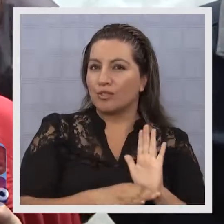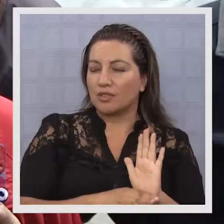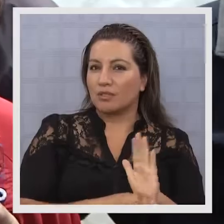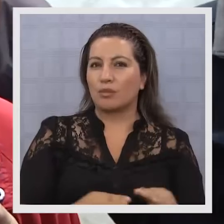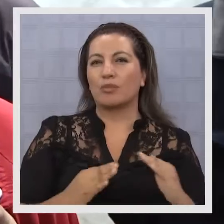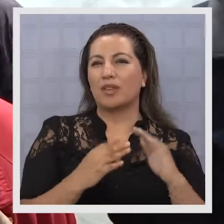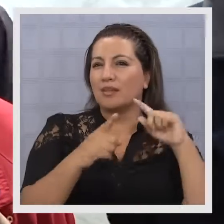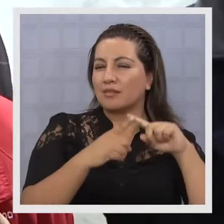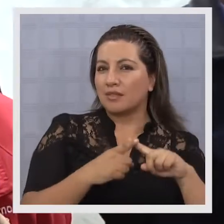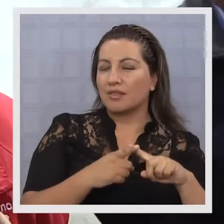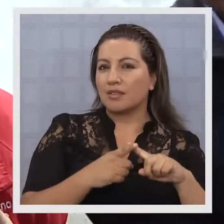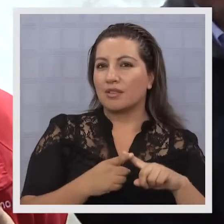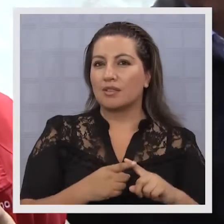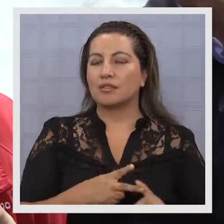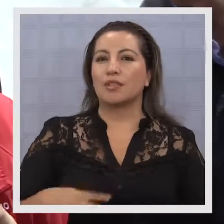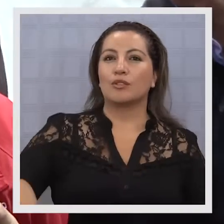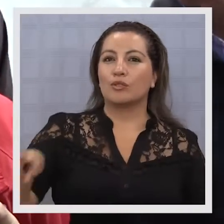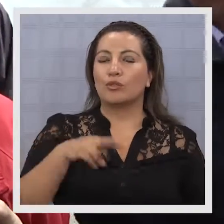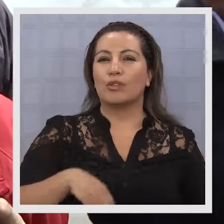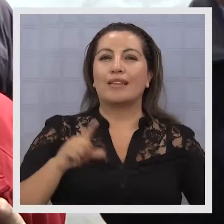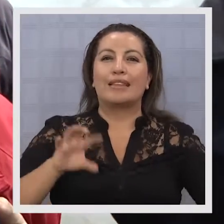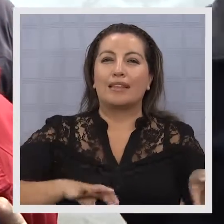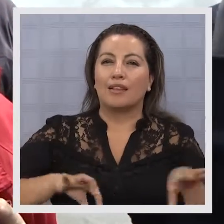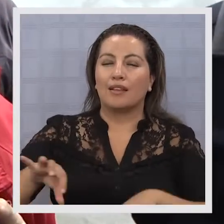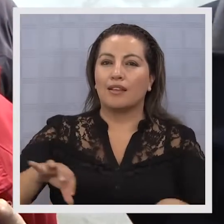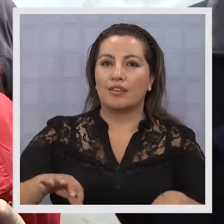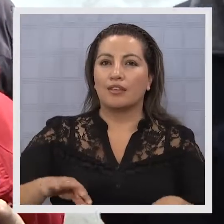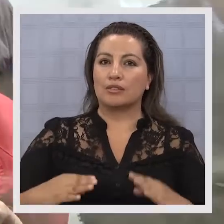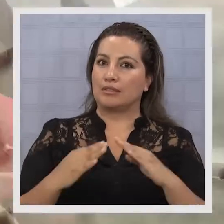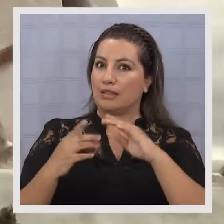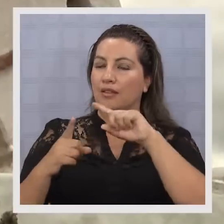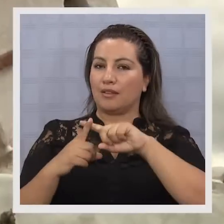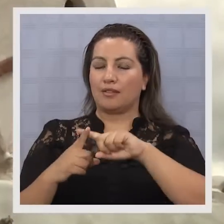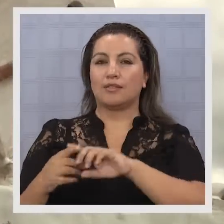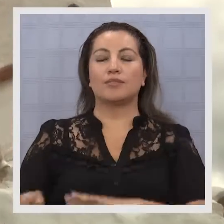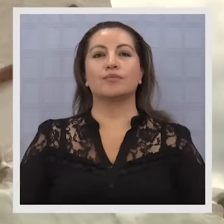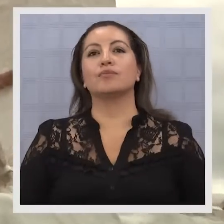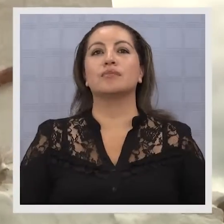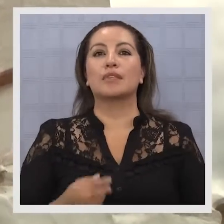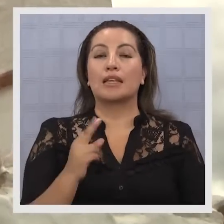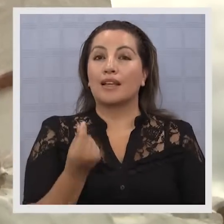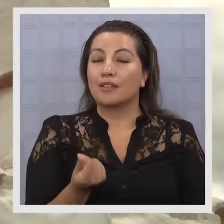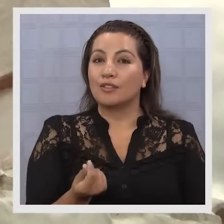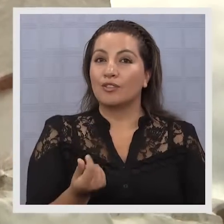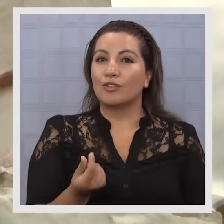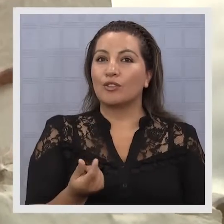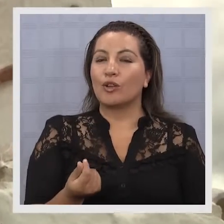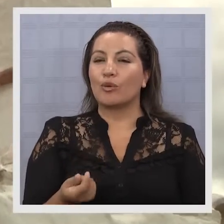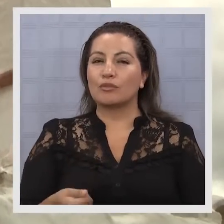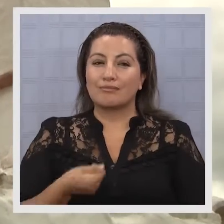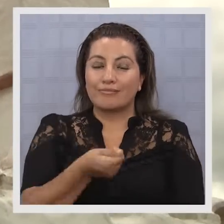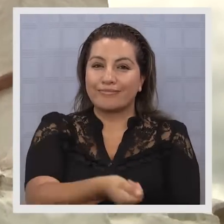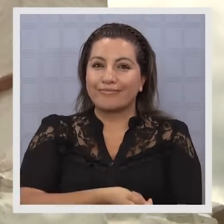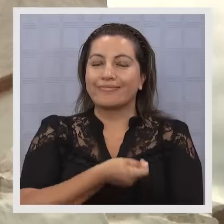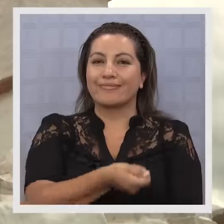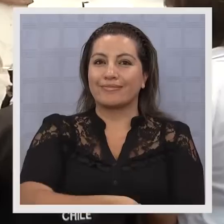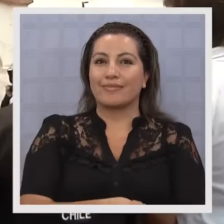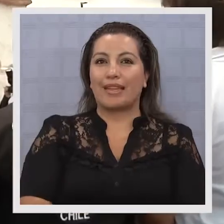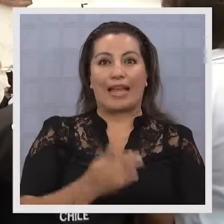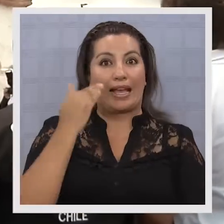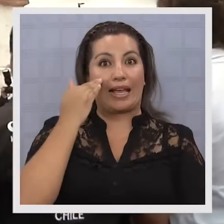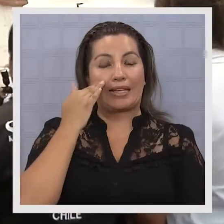para restaurar todo lo que es nuestro patrimonio andino en materia de iglesia. Los recursos invertidos en este